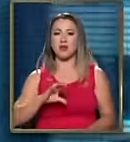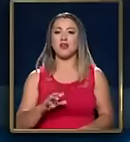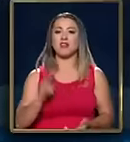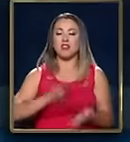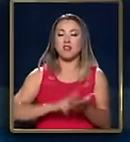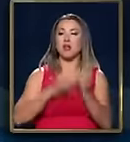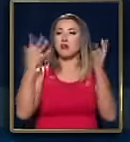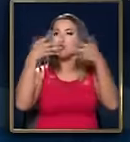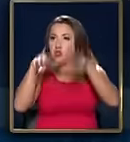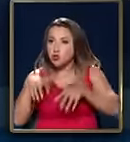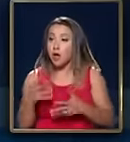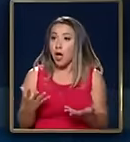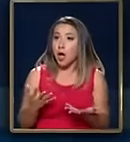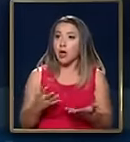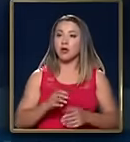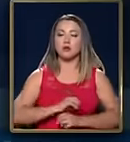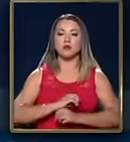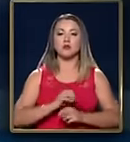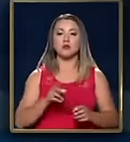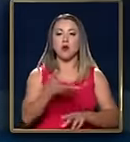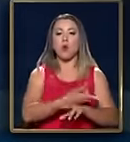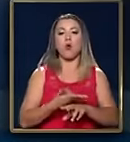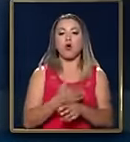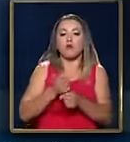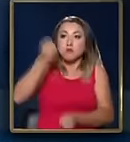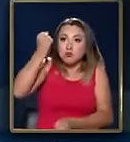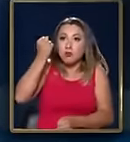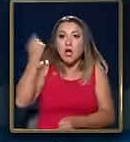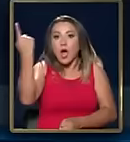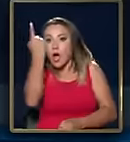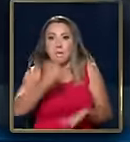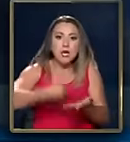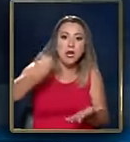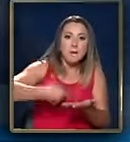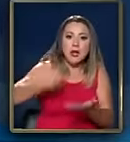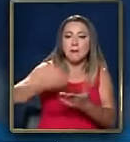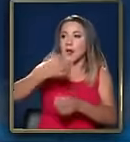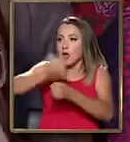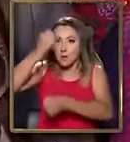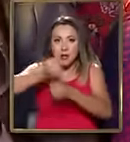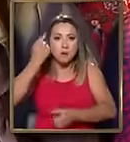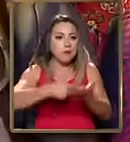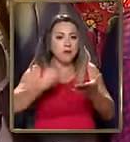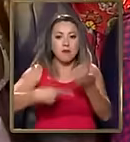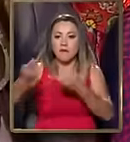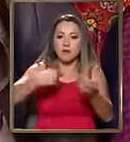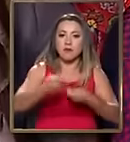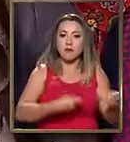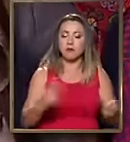nada aparece la lluvia, weón, de la nada aparecen los hueones con paraguas lucas. ¡Saca la loca, saca loca, saca loca, saca loca!